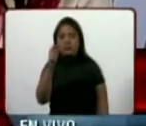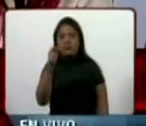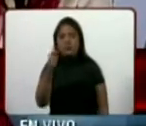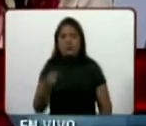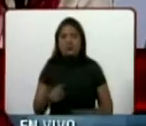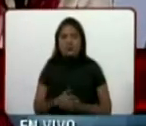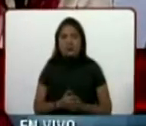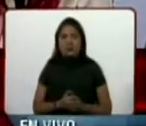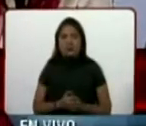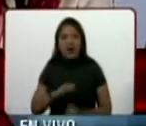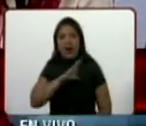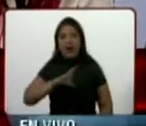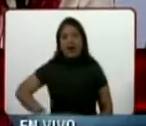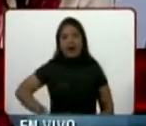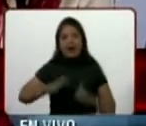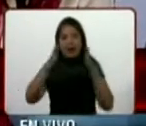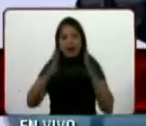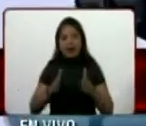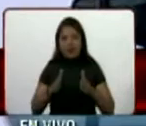Cristo Redentor.